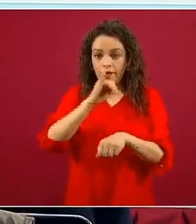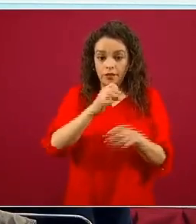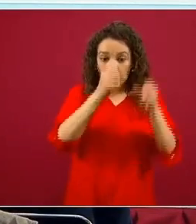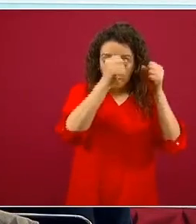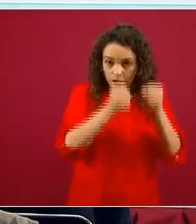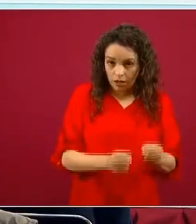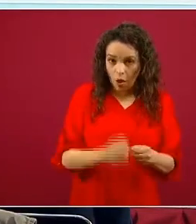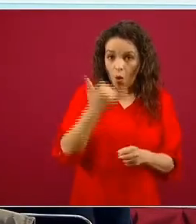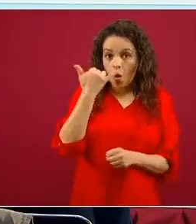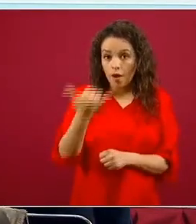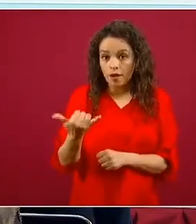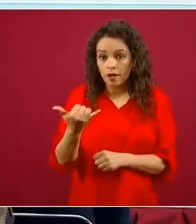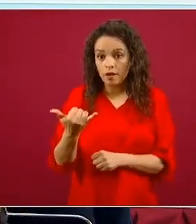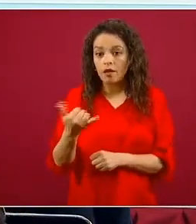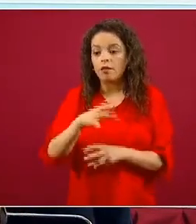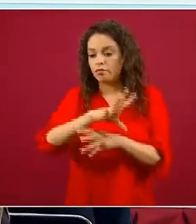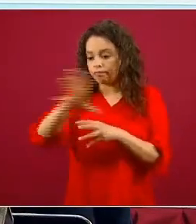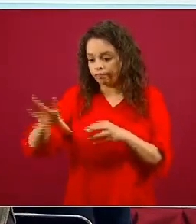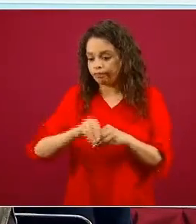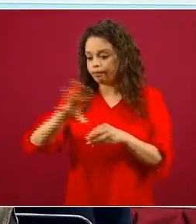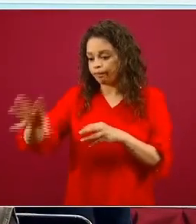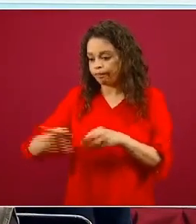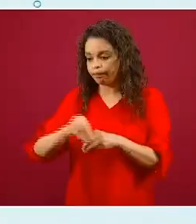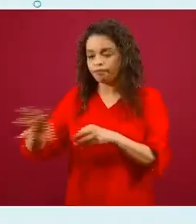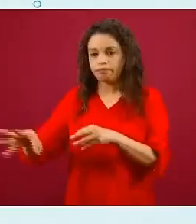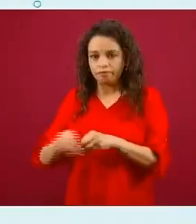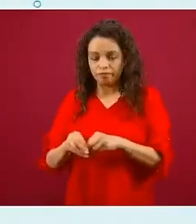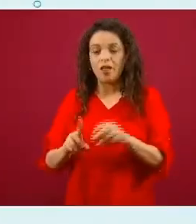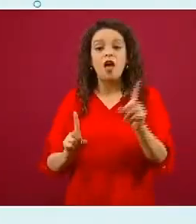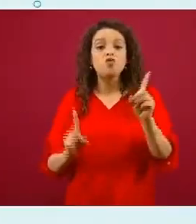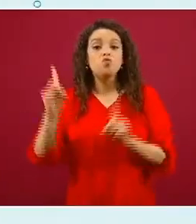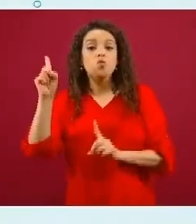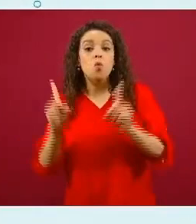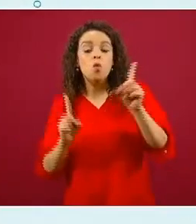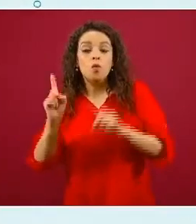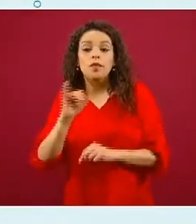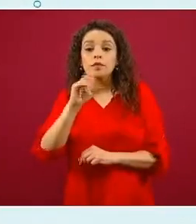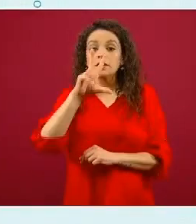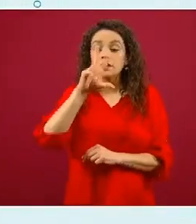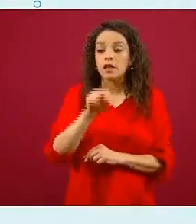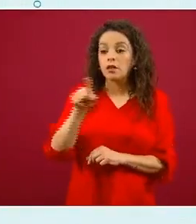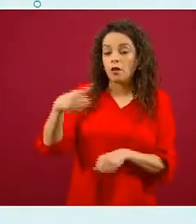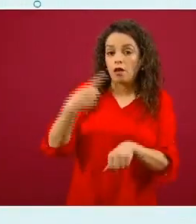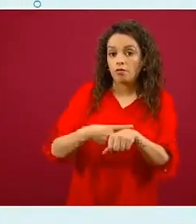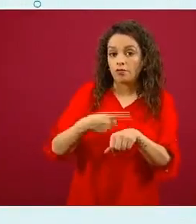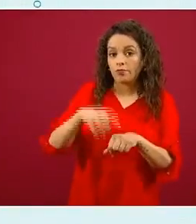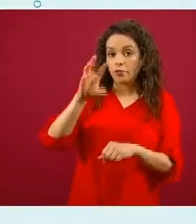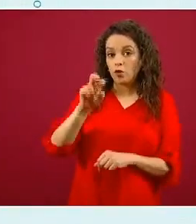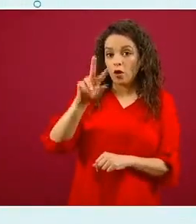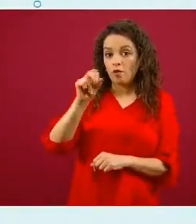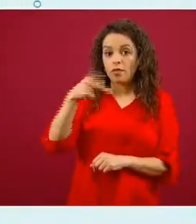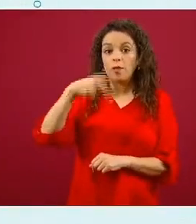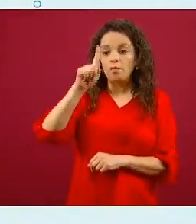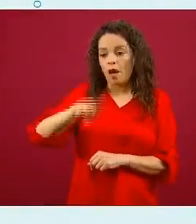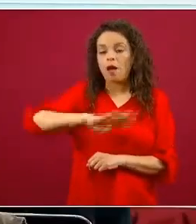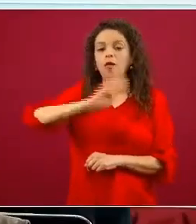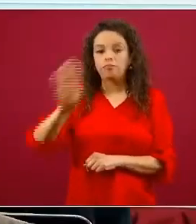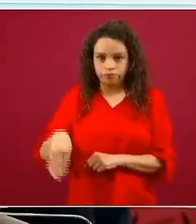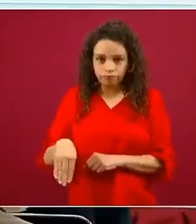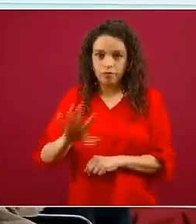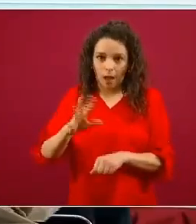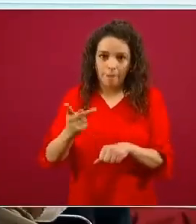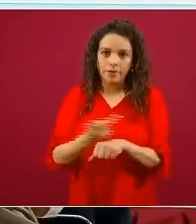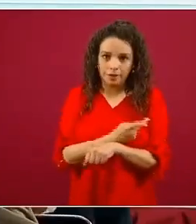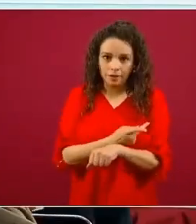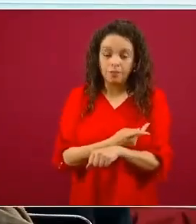tienen también sumadas las defunciones aún sospechosas por porcentaje de positividad. Es la misma